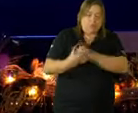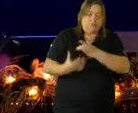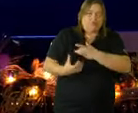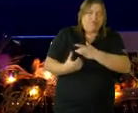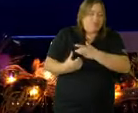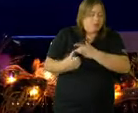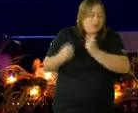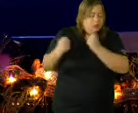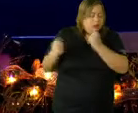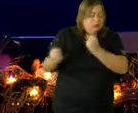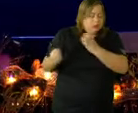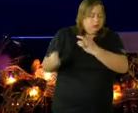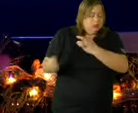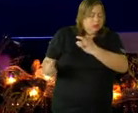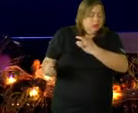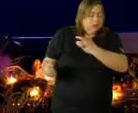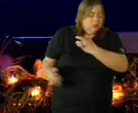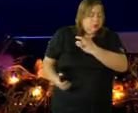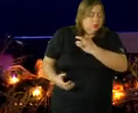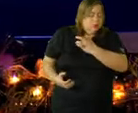tu fuerza, tú lo vas a ver.